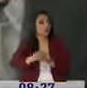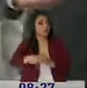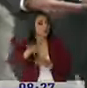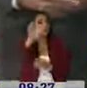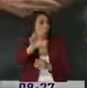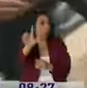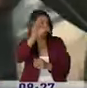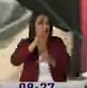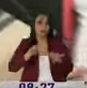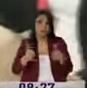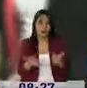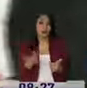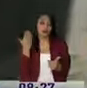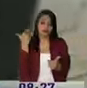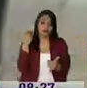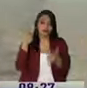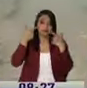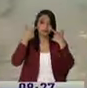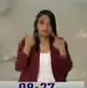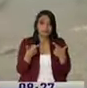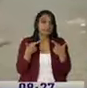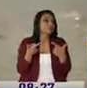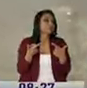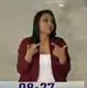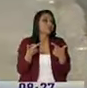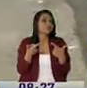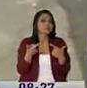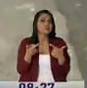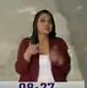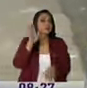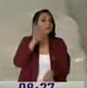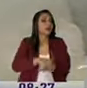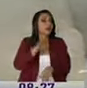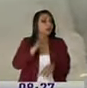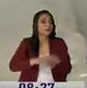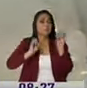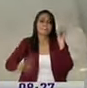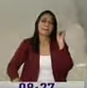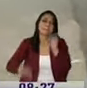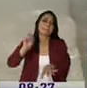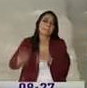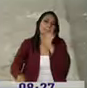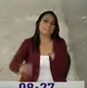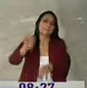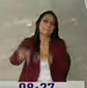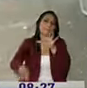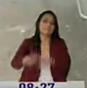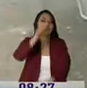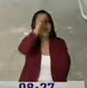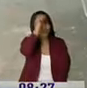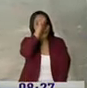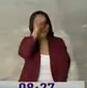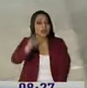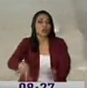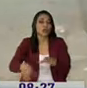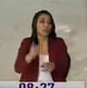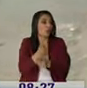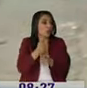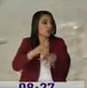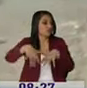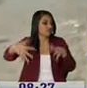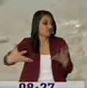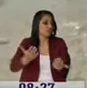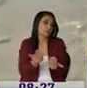en las tomas que estuvieron anteriormente era producto de los desechos de la feria que se realiza los días domingos.